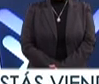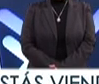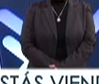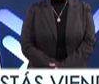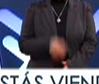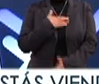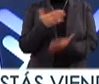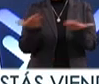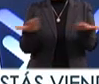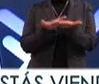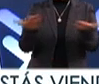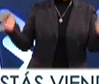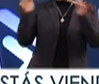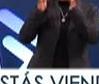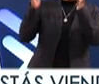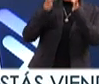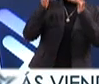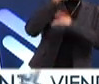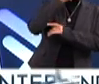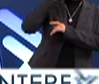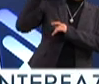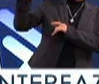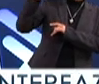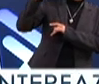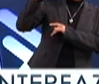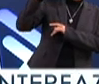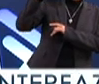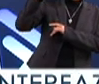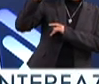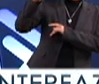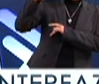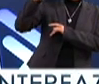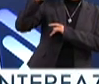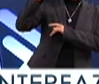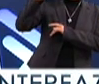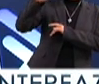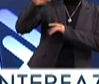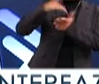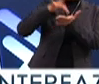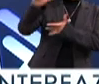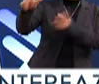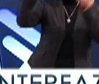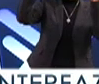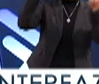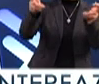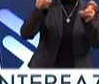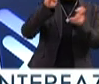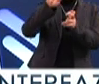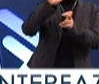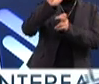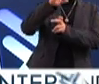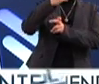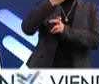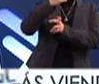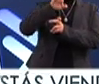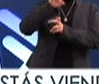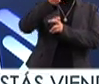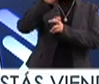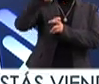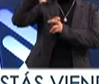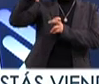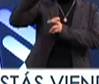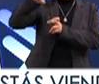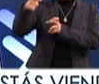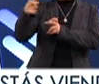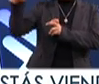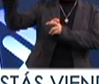bueno ahora nos enlazamos hasta Reino Unido con Pedro Ponce Miranda él gracias a la beca Chevenin que otorga a este país y que por